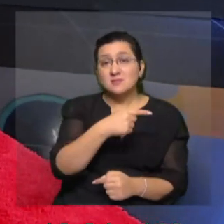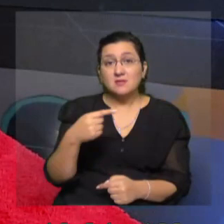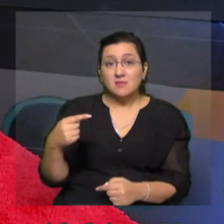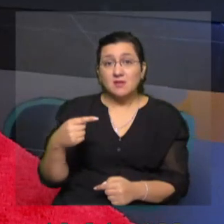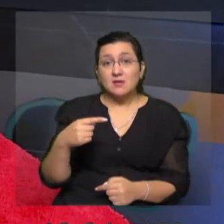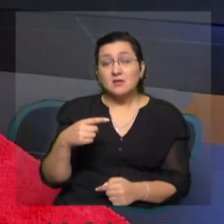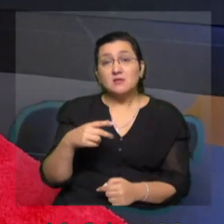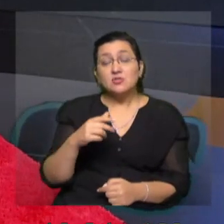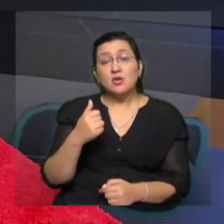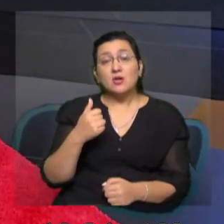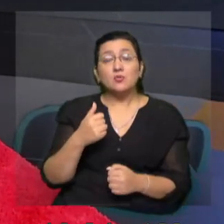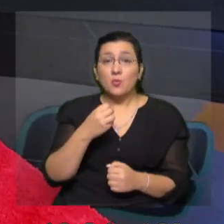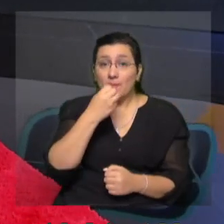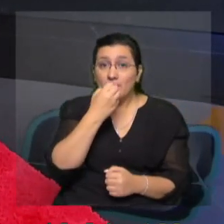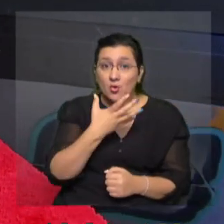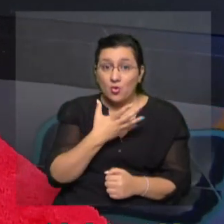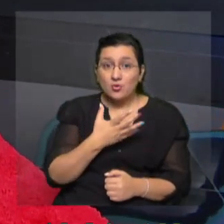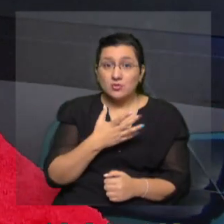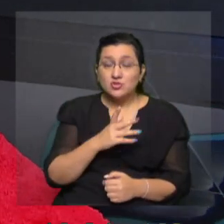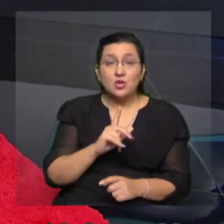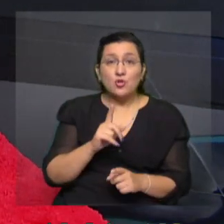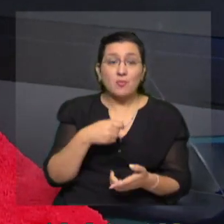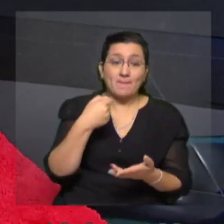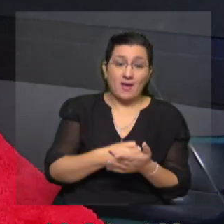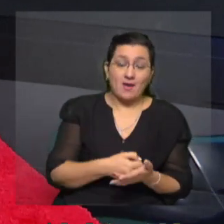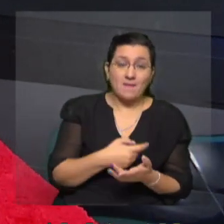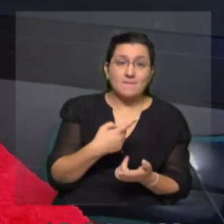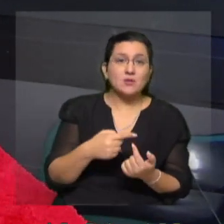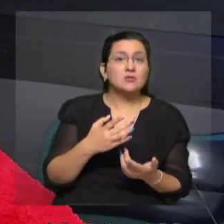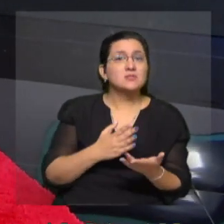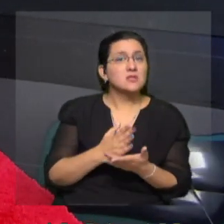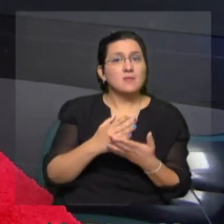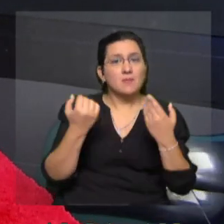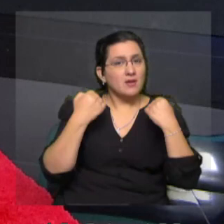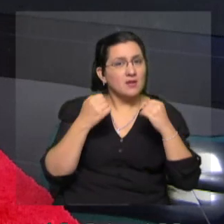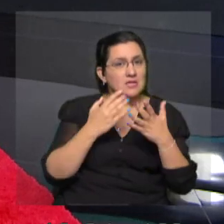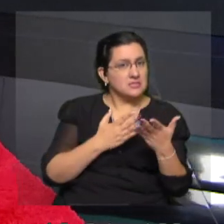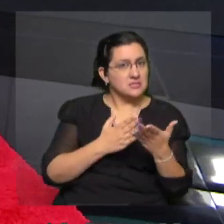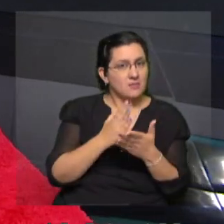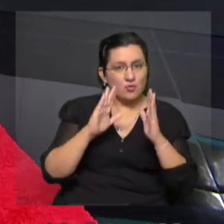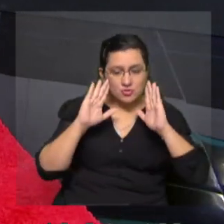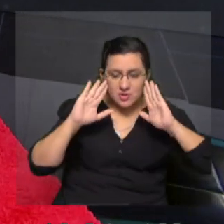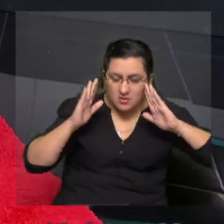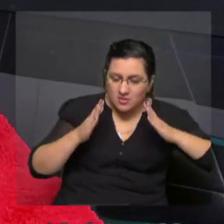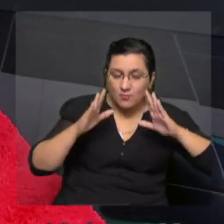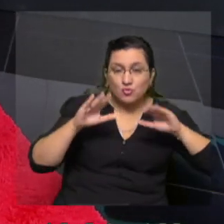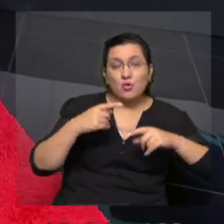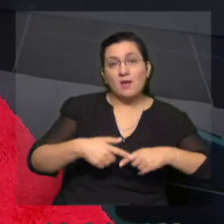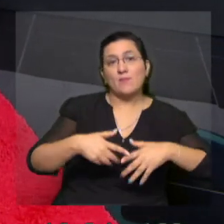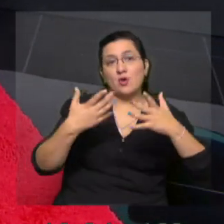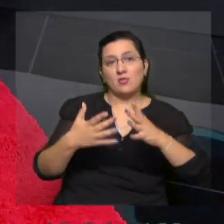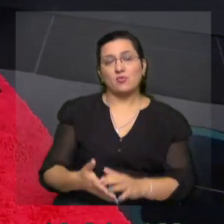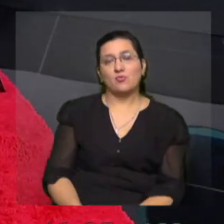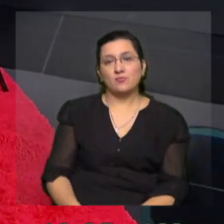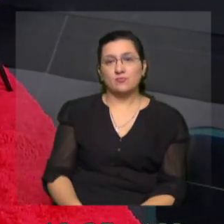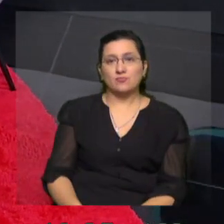ya apareció. Ya nosotros no pusimos. Pero la concentración siempre estuvo y concentramos todo el campeonato.